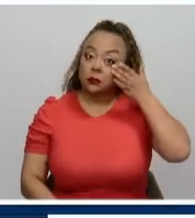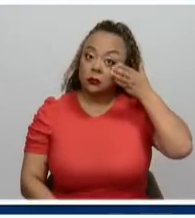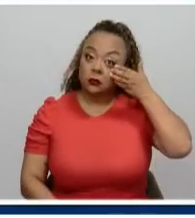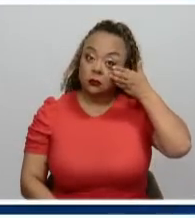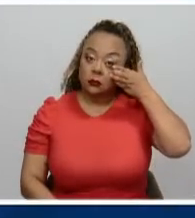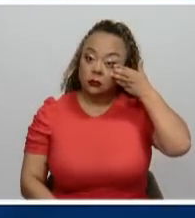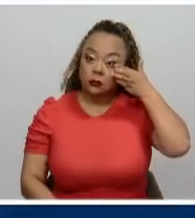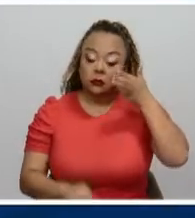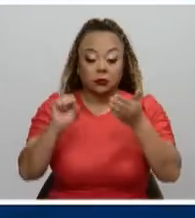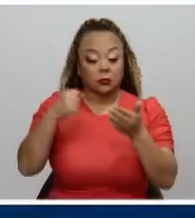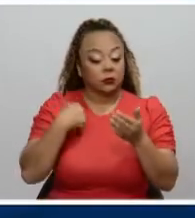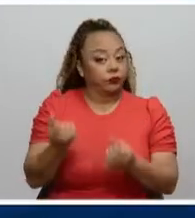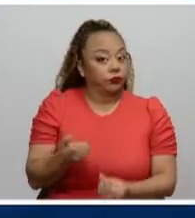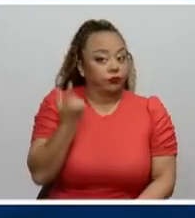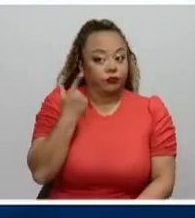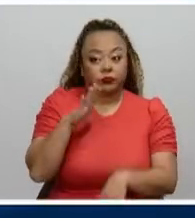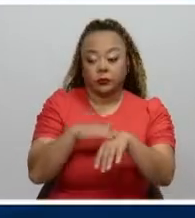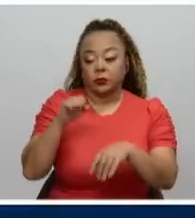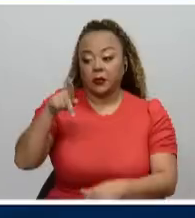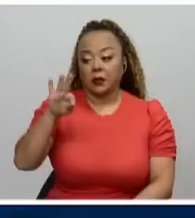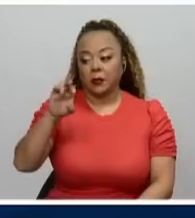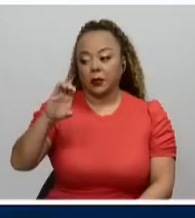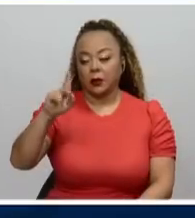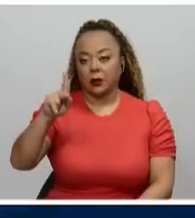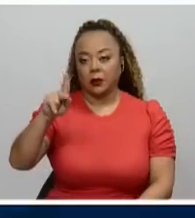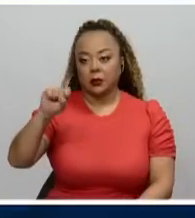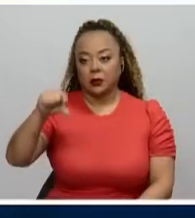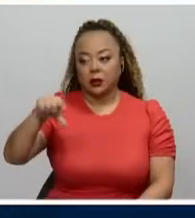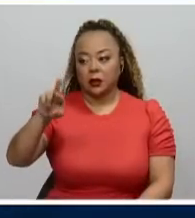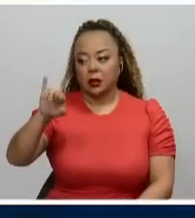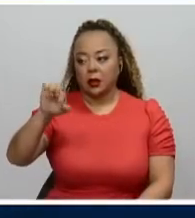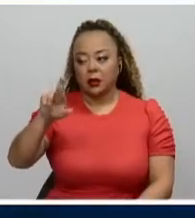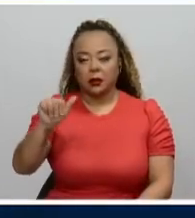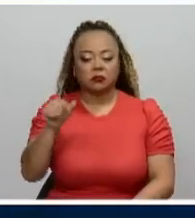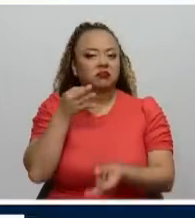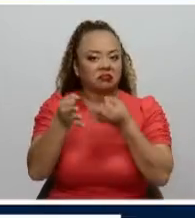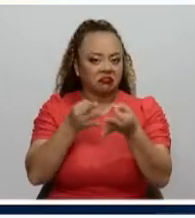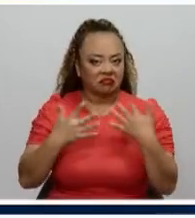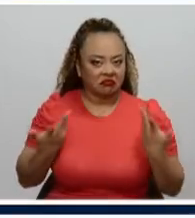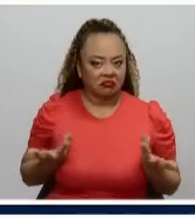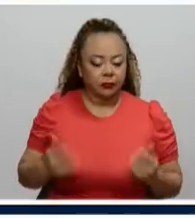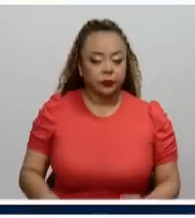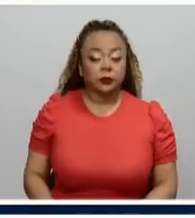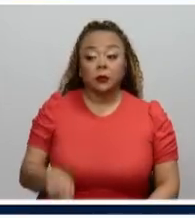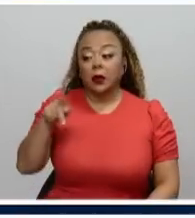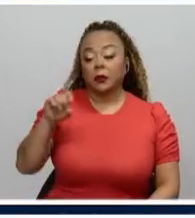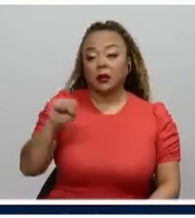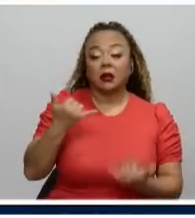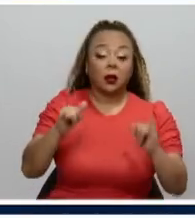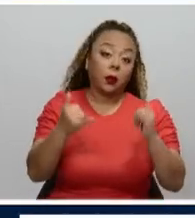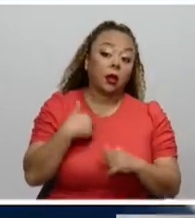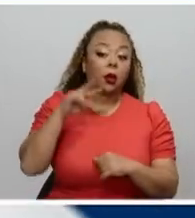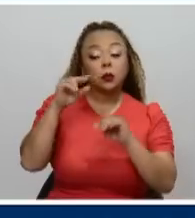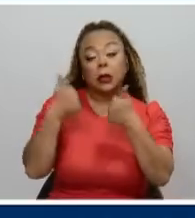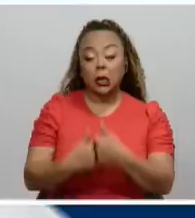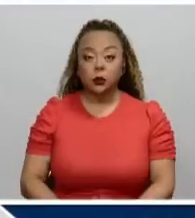Pero no entiendo por ningún lado es la convocatoria Patrick sequeira Bueno hoy la explicó también y cuál fue la explicación de que Patricia que era ya está jugando tiene